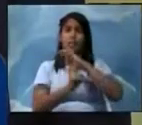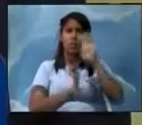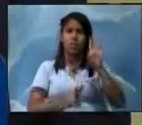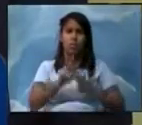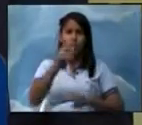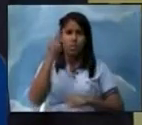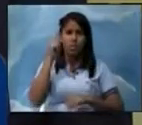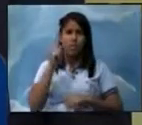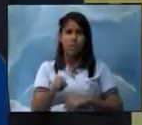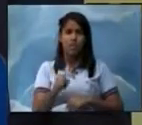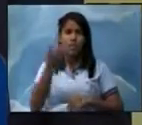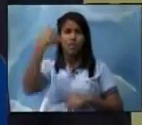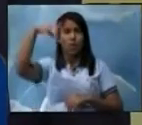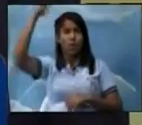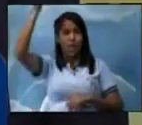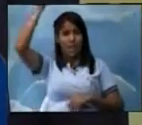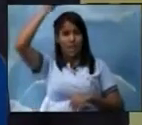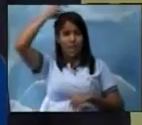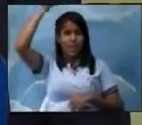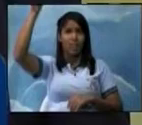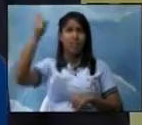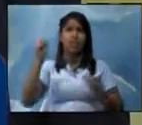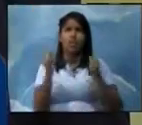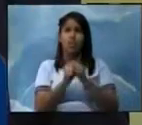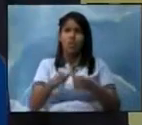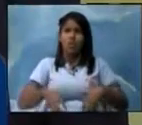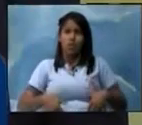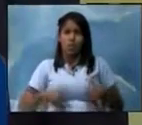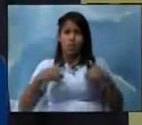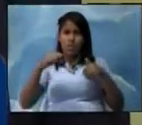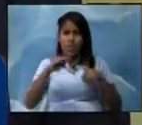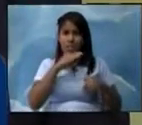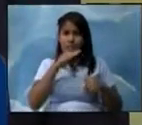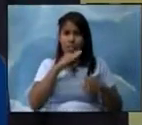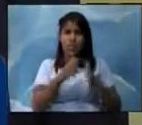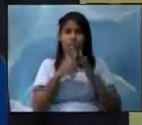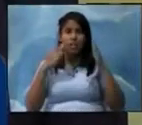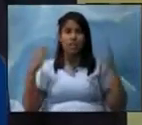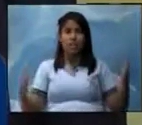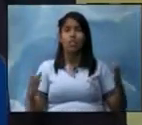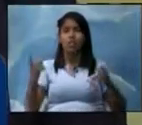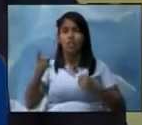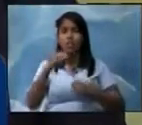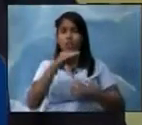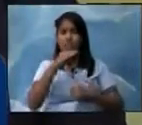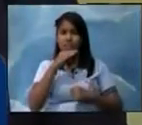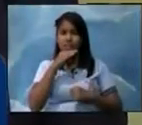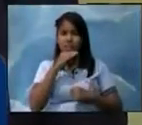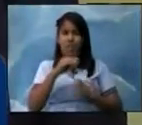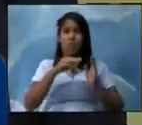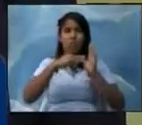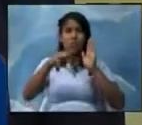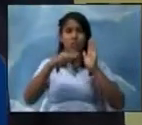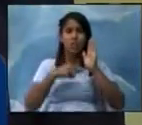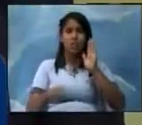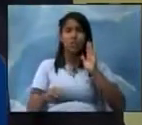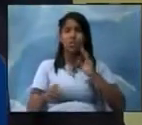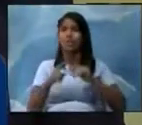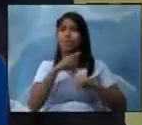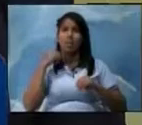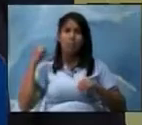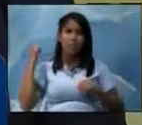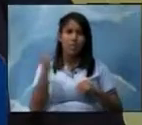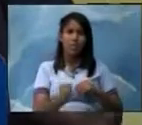dice por esto el rey con ira y con gran enojo mandó que